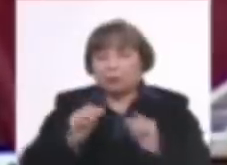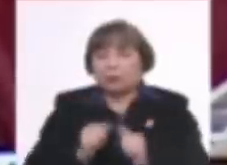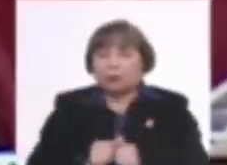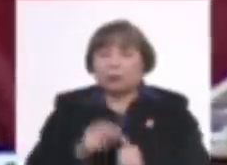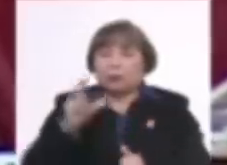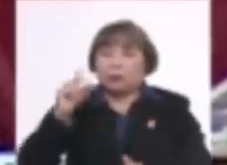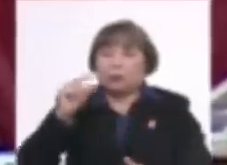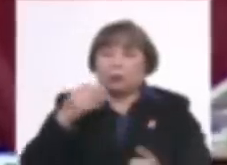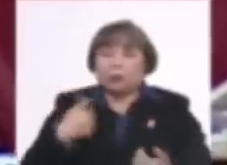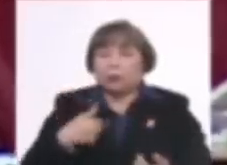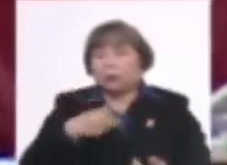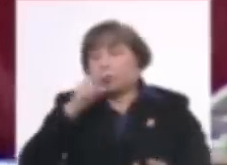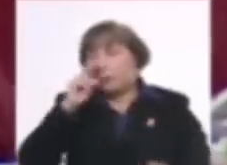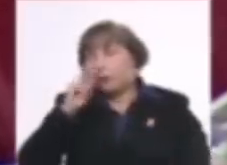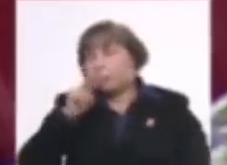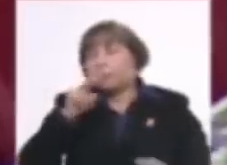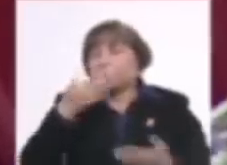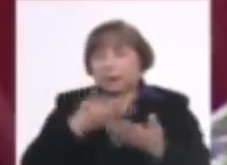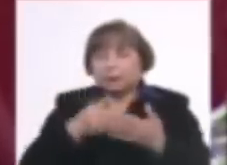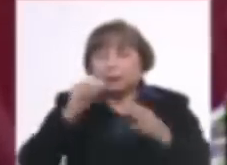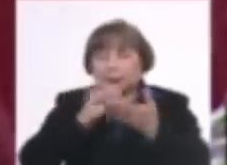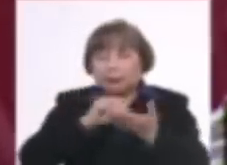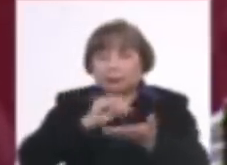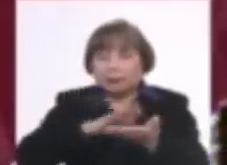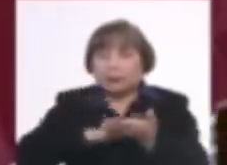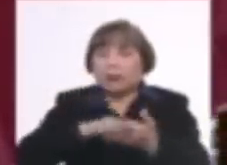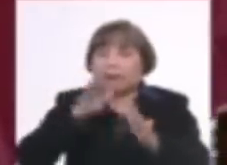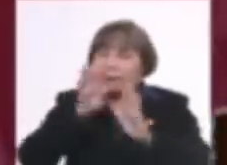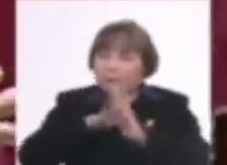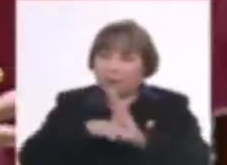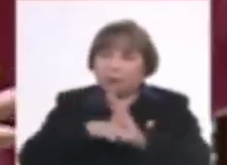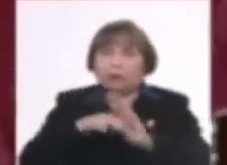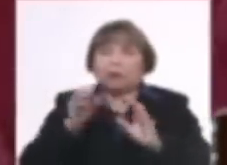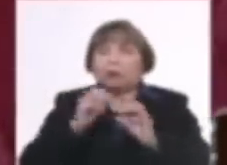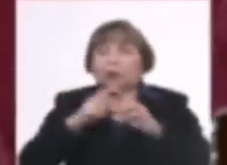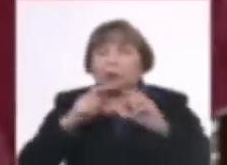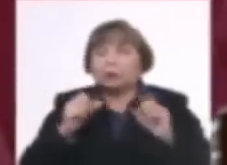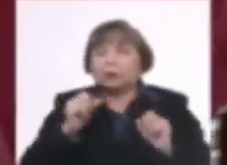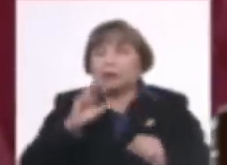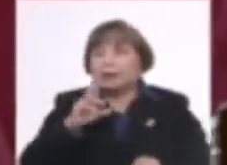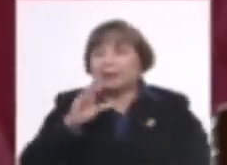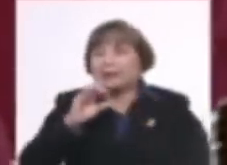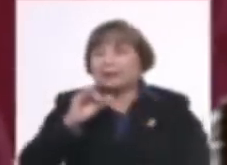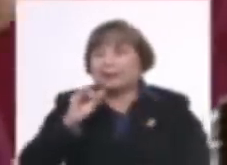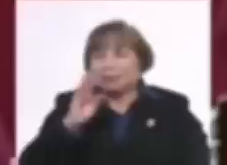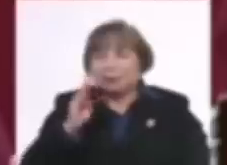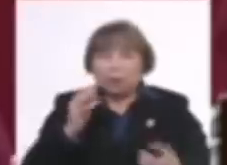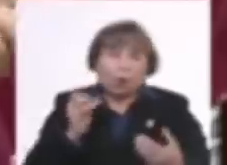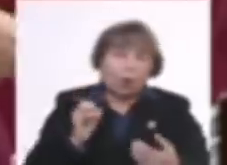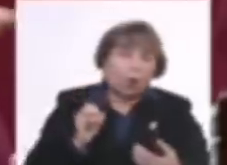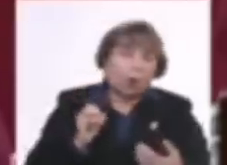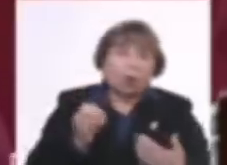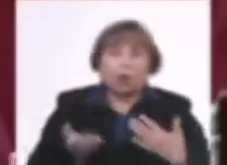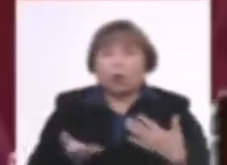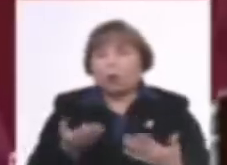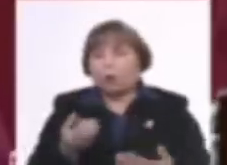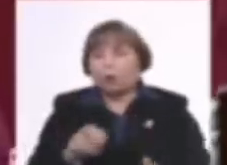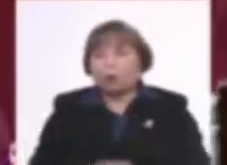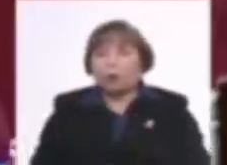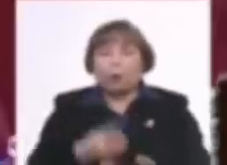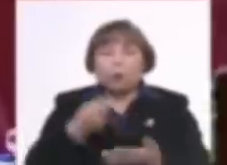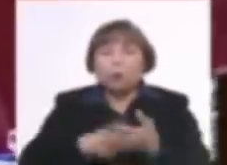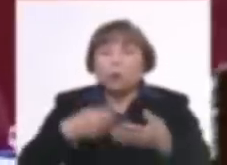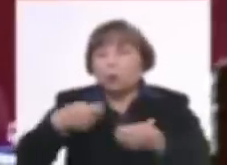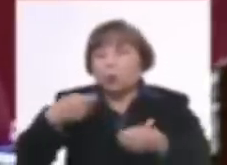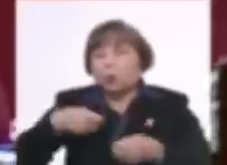no, desde nuestro punto de vista, debería estar registrado por lo menos en un recibo, ¿no? O por lo menos, bueno, un número